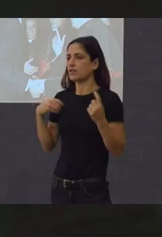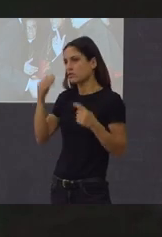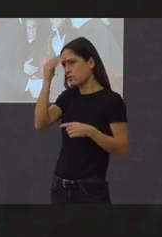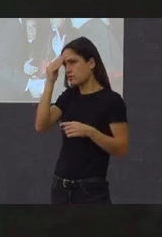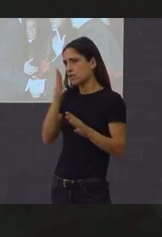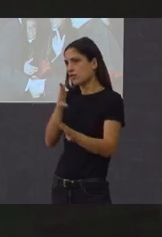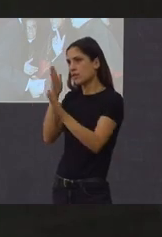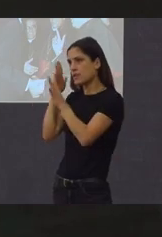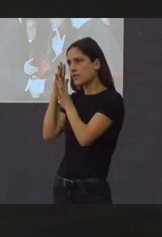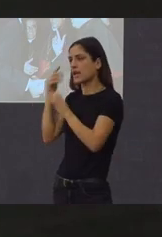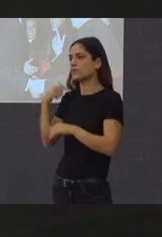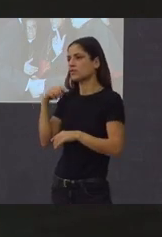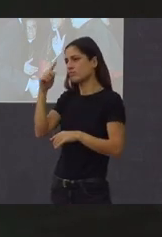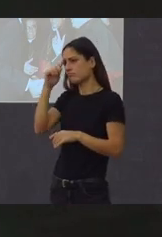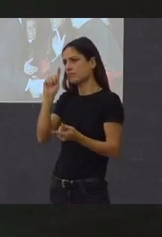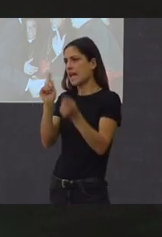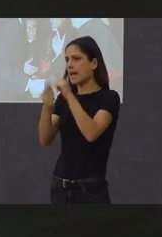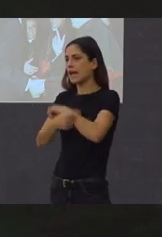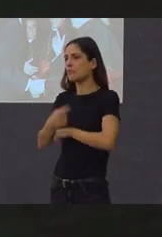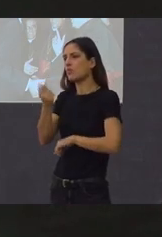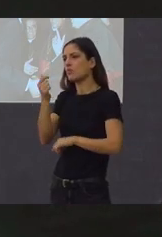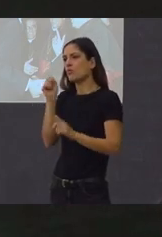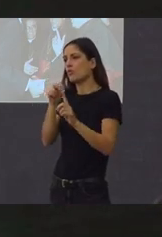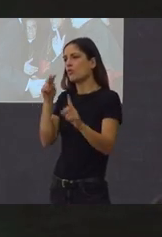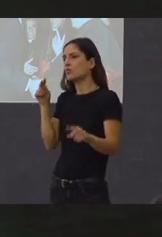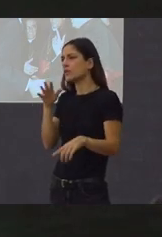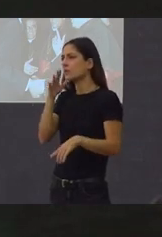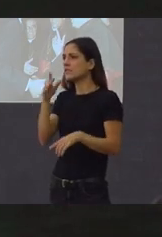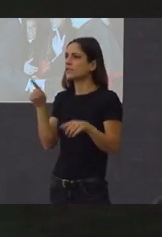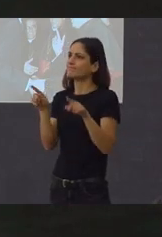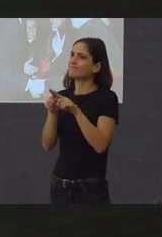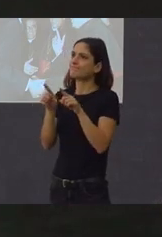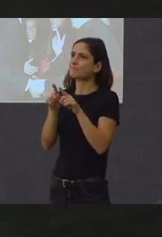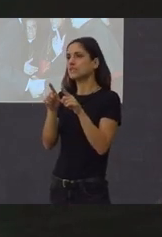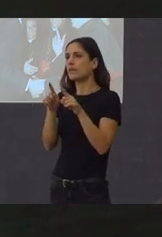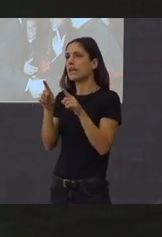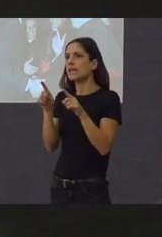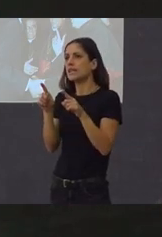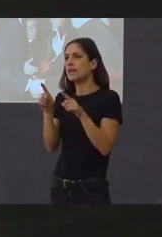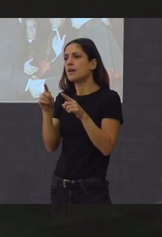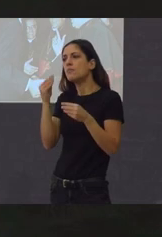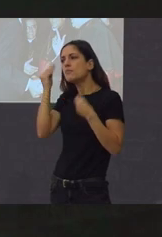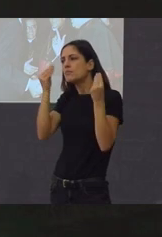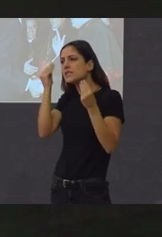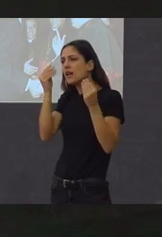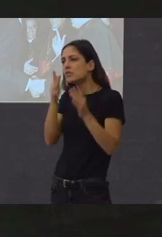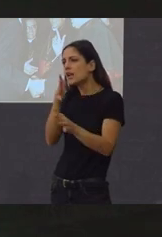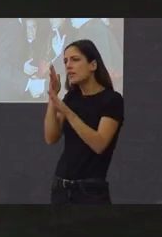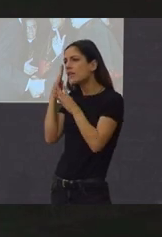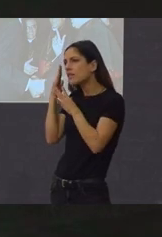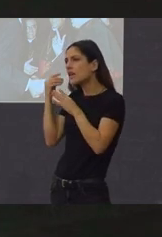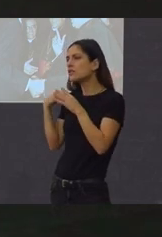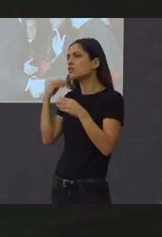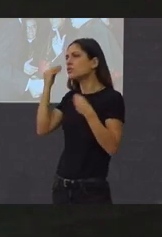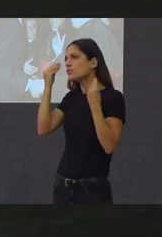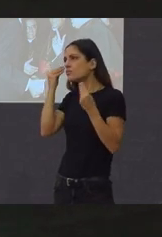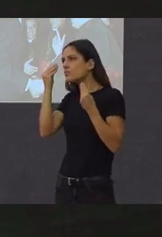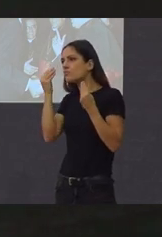anos, cambiou un pouco a óptica, porque a óptica que tiñamos ata aí 10 anos era un pouco unha óptica